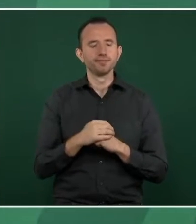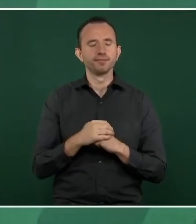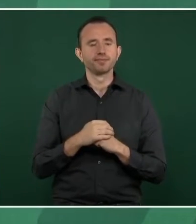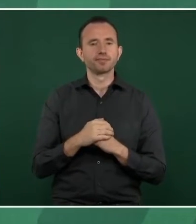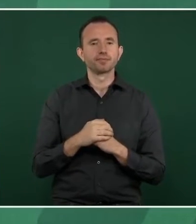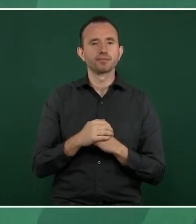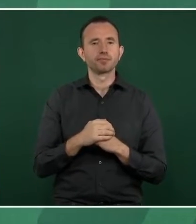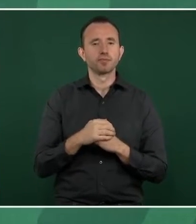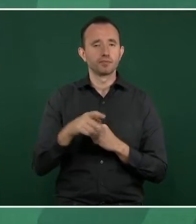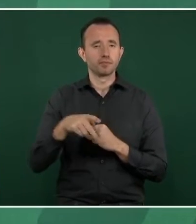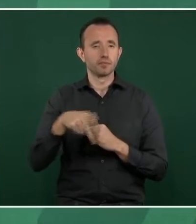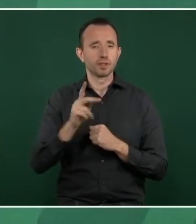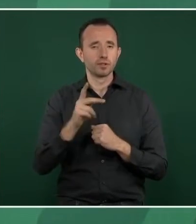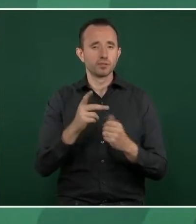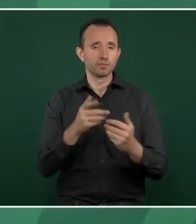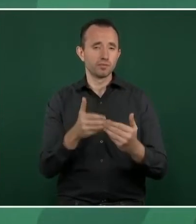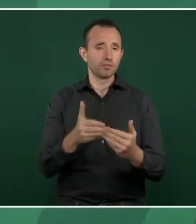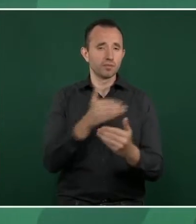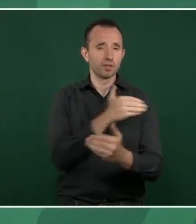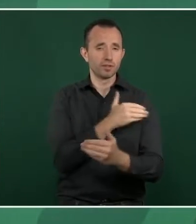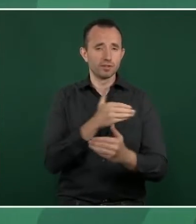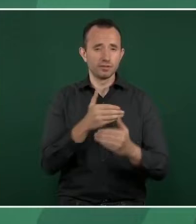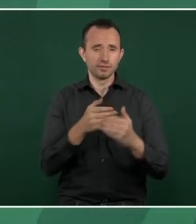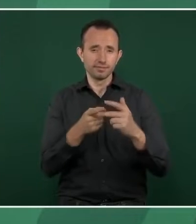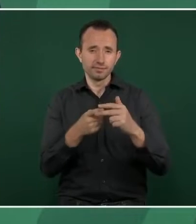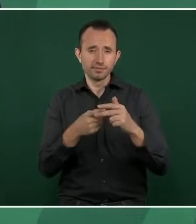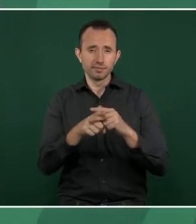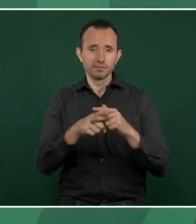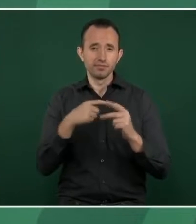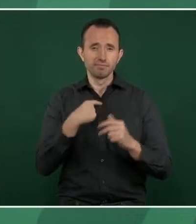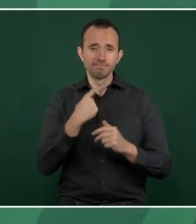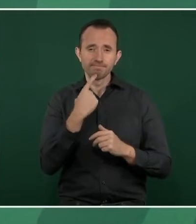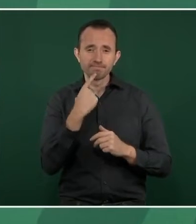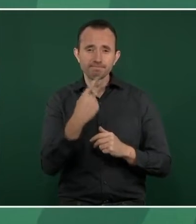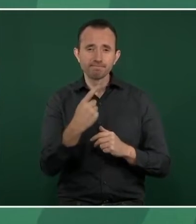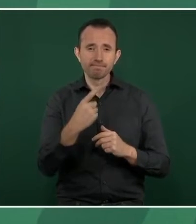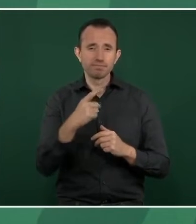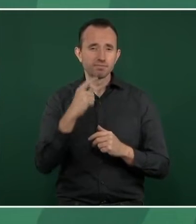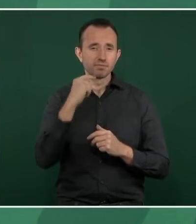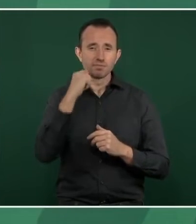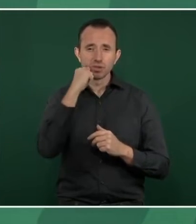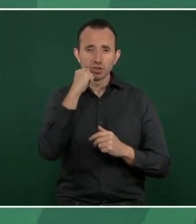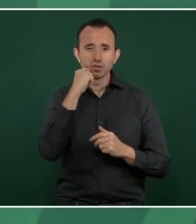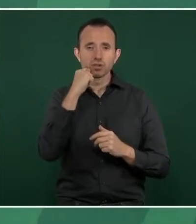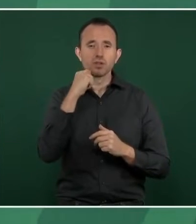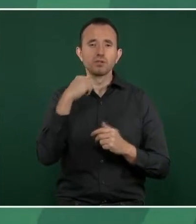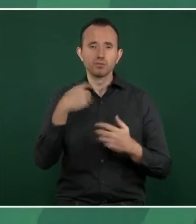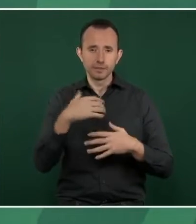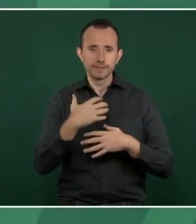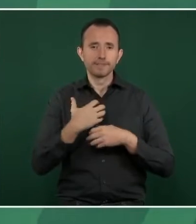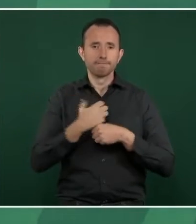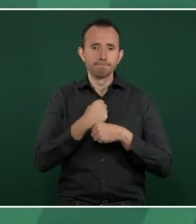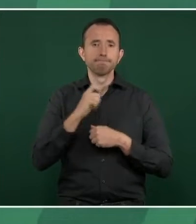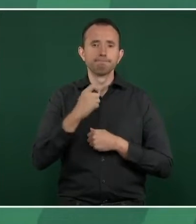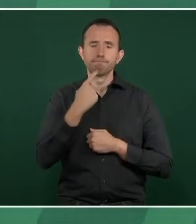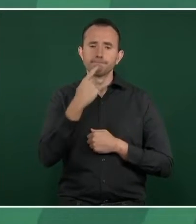dijimos desde el principio que íbamos a hablar con la verdad, por dolorosa que fuese.